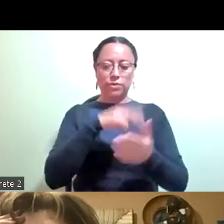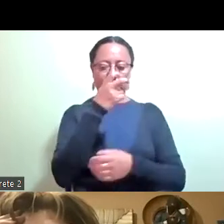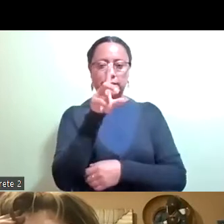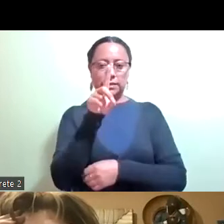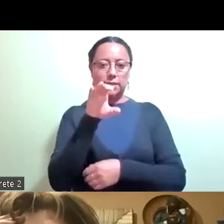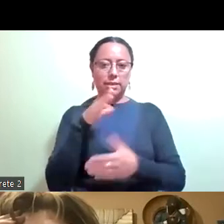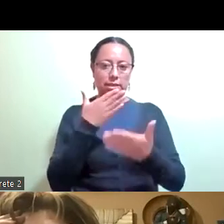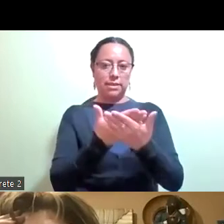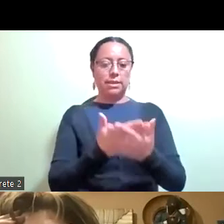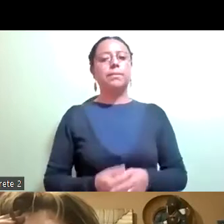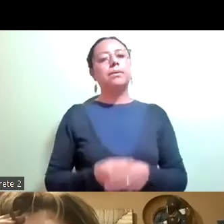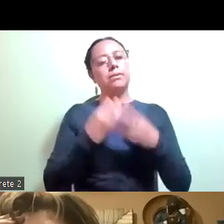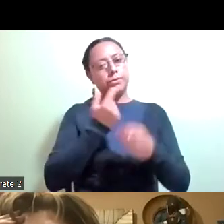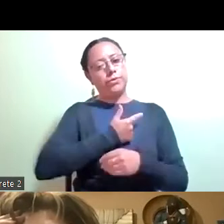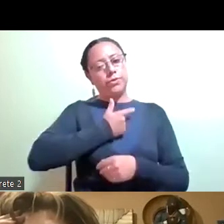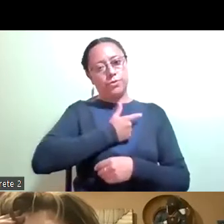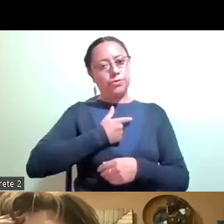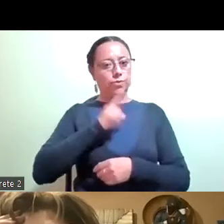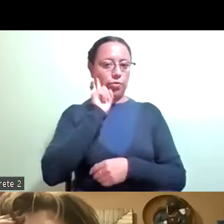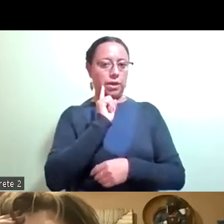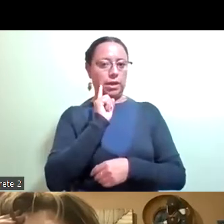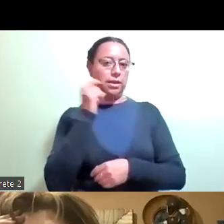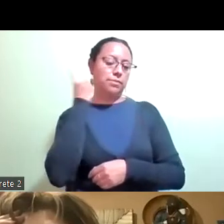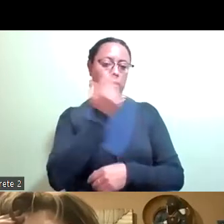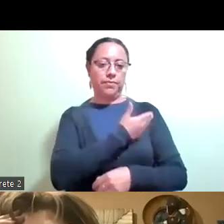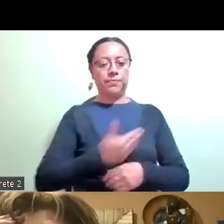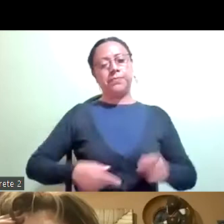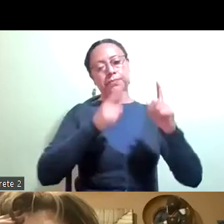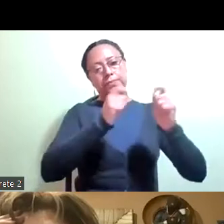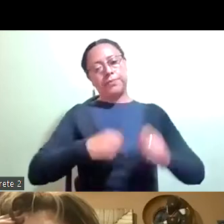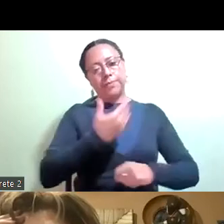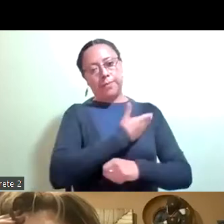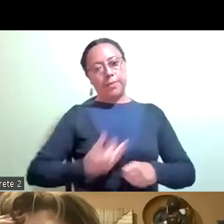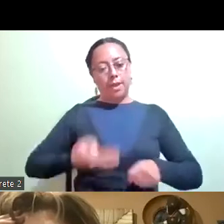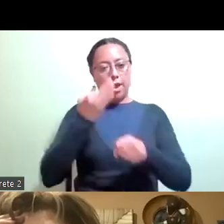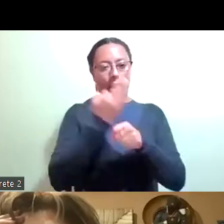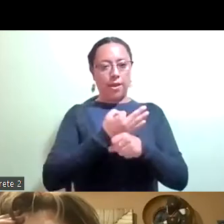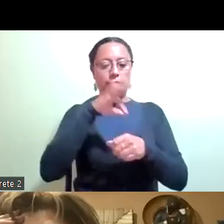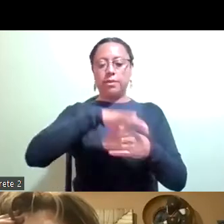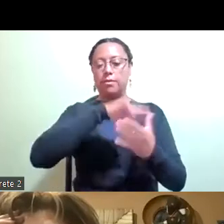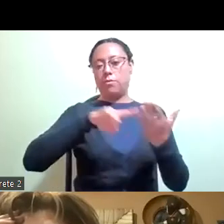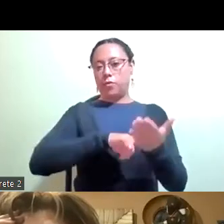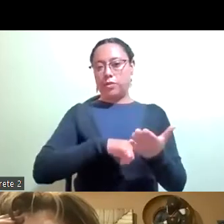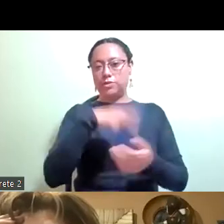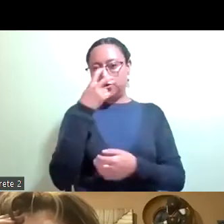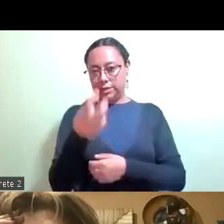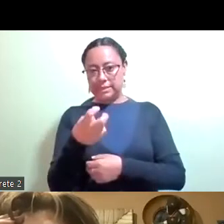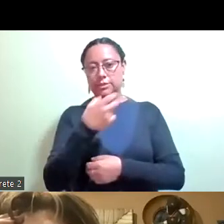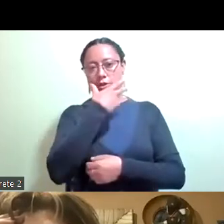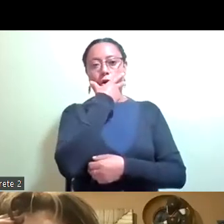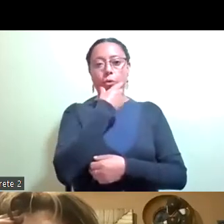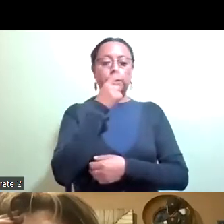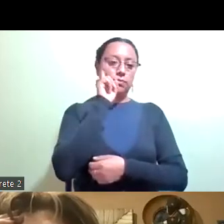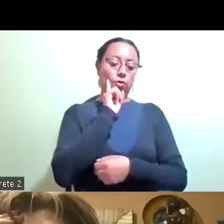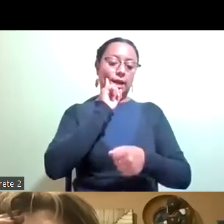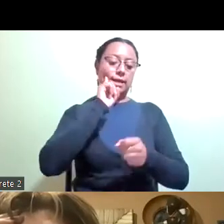mucho gusto, diputada presidenta. Por instrucciones de la presidencia, se somete a consideración de las y los diputados integrantes de